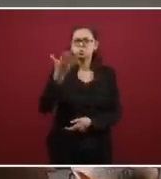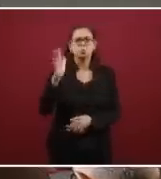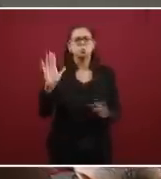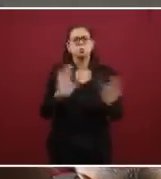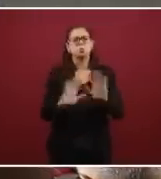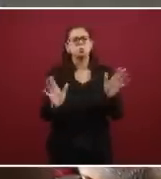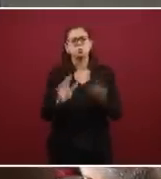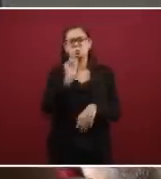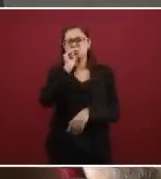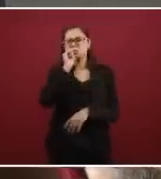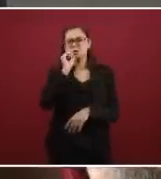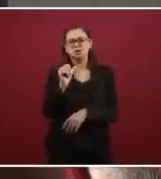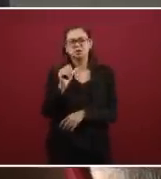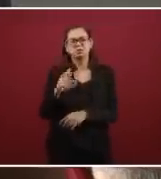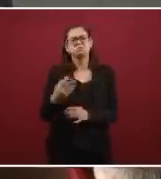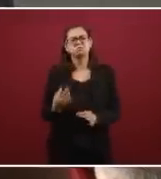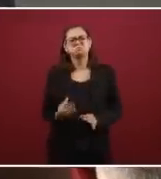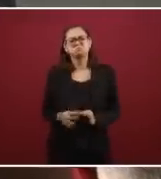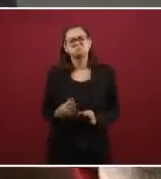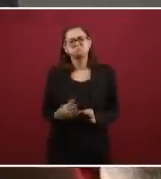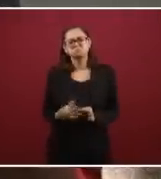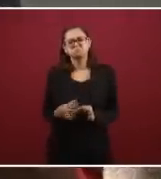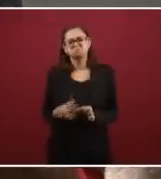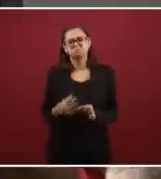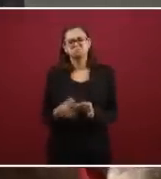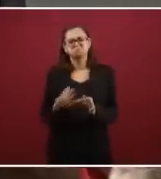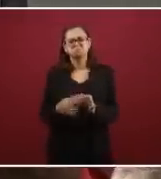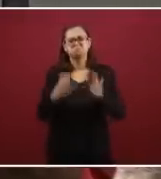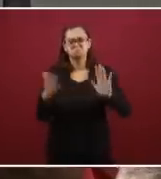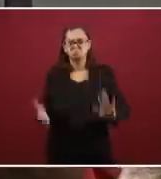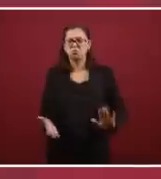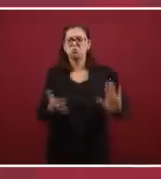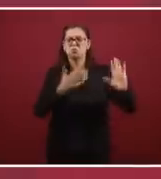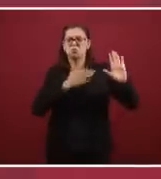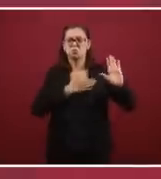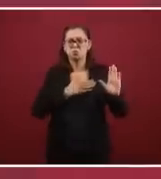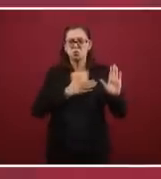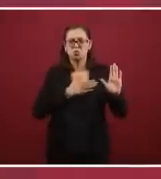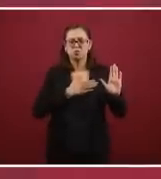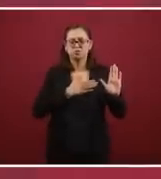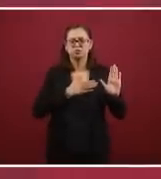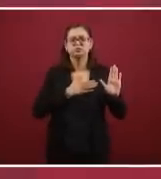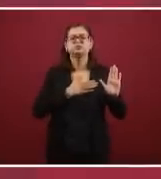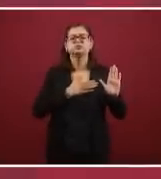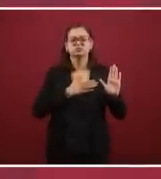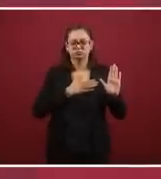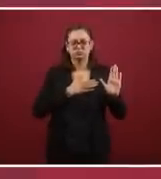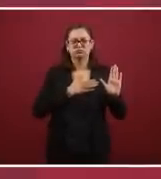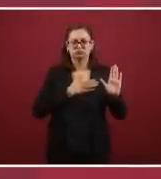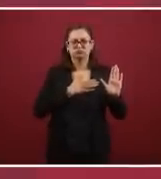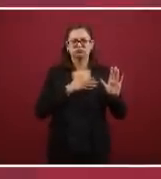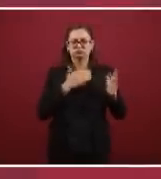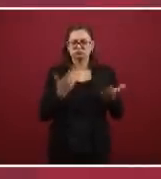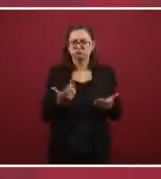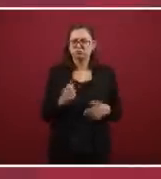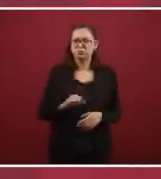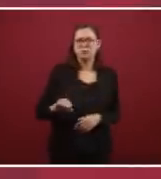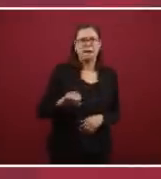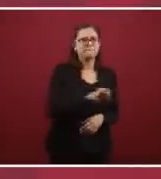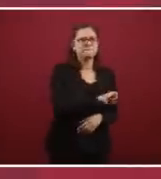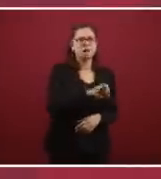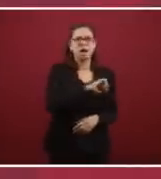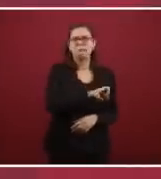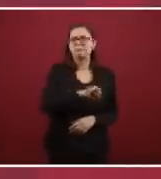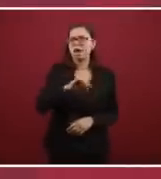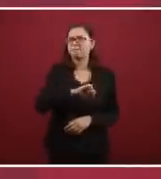estamos cumpliendo con el compromiso de no aumentar los